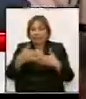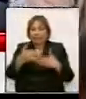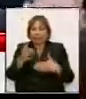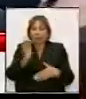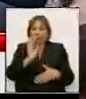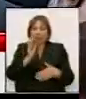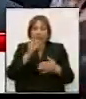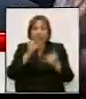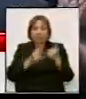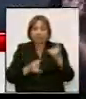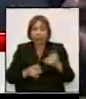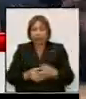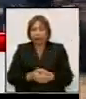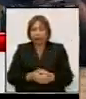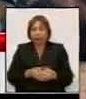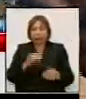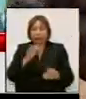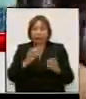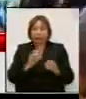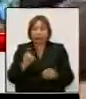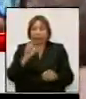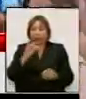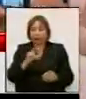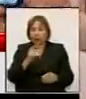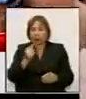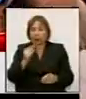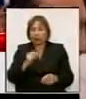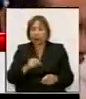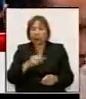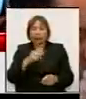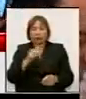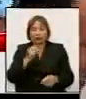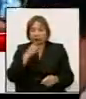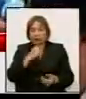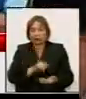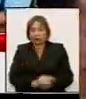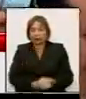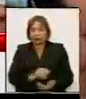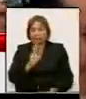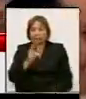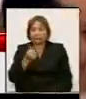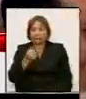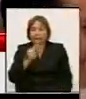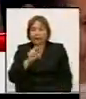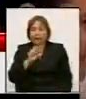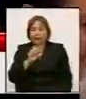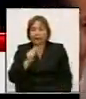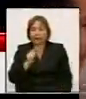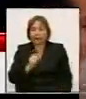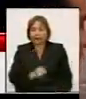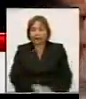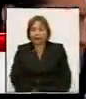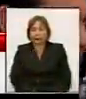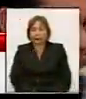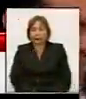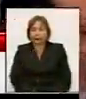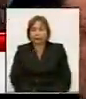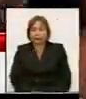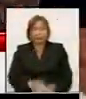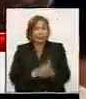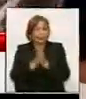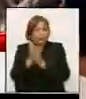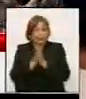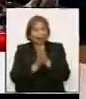última morada de don Juan Inchausti Vargas. Muy emotiva